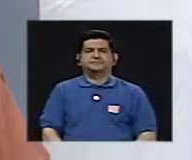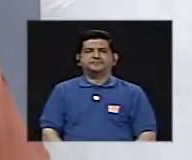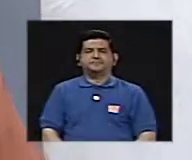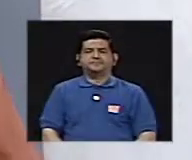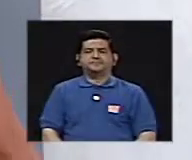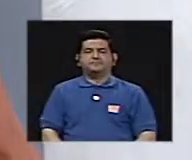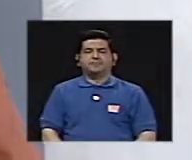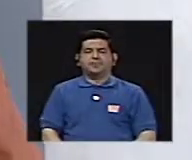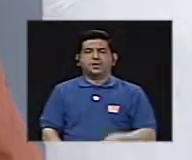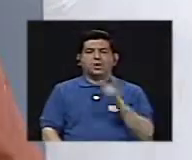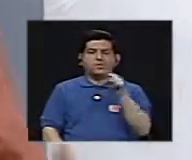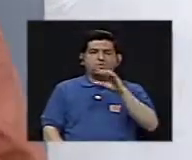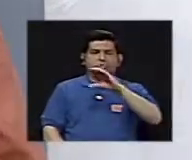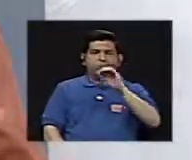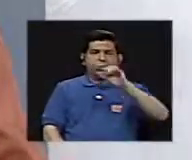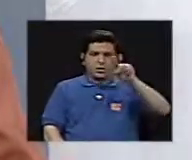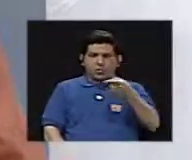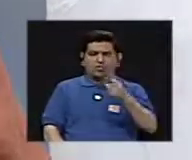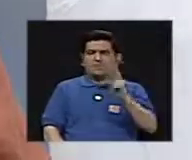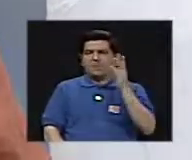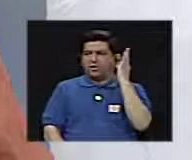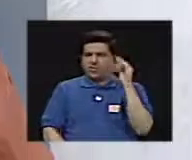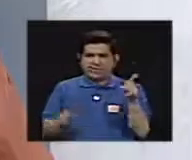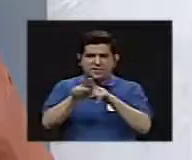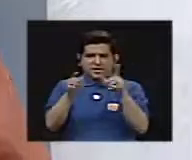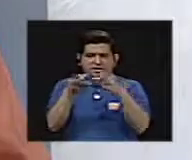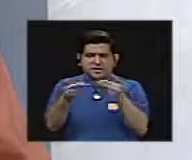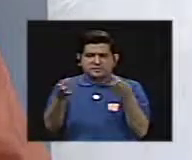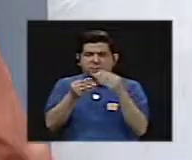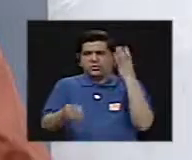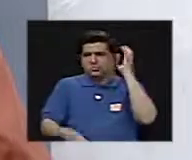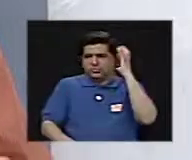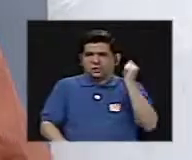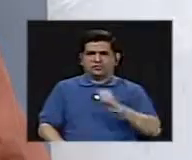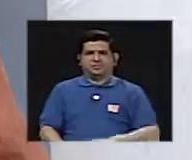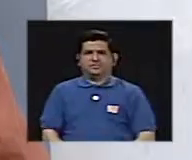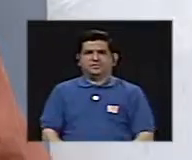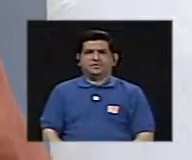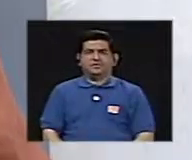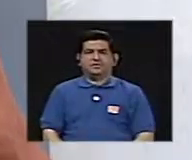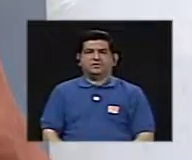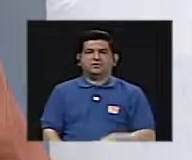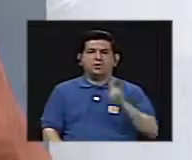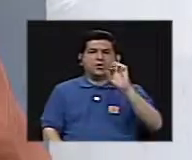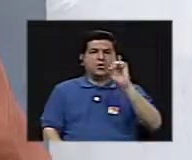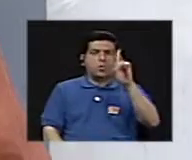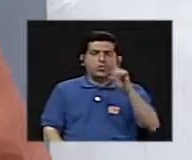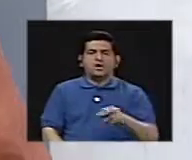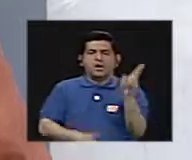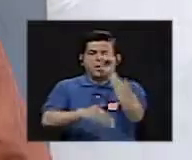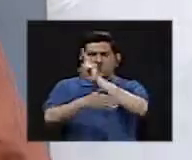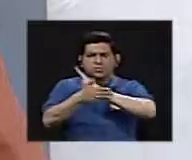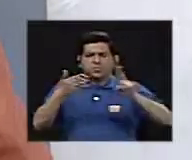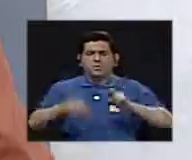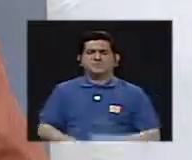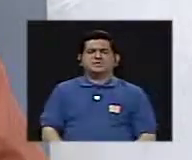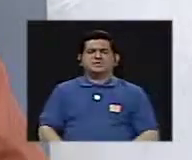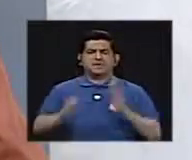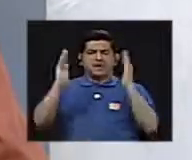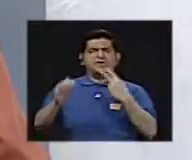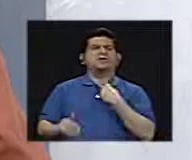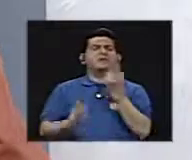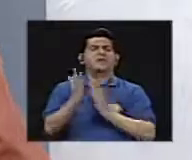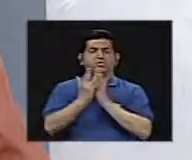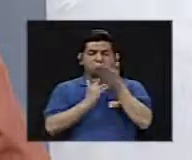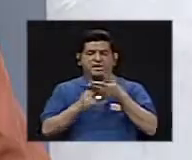Punto y Coma, las compañeras que también se dedican a la producción radiofónica. O sea, la UNED es una universidad con una gran voz a través